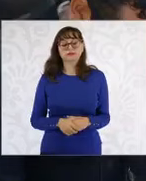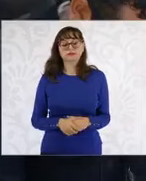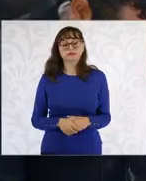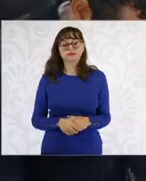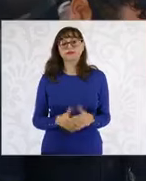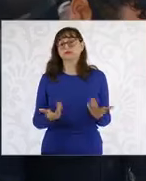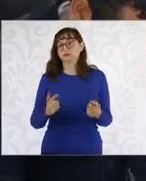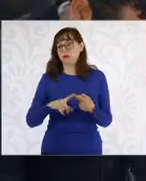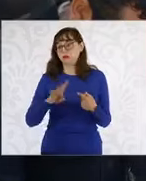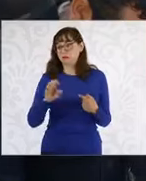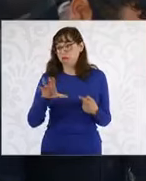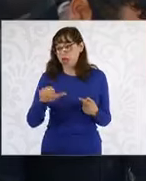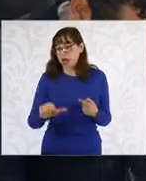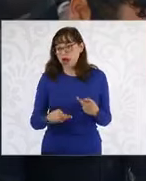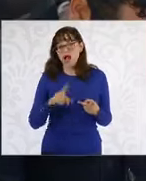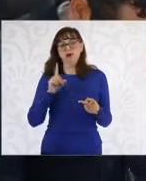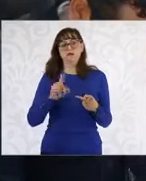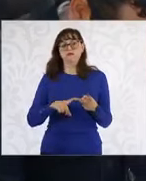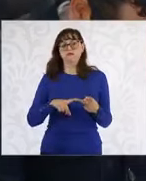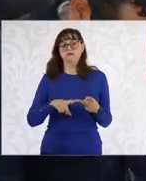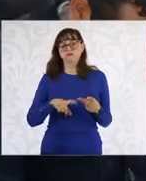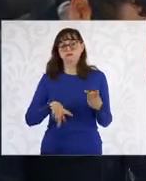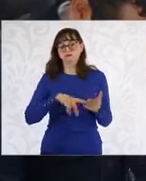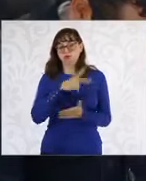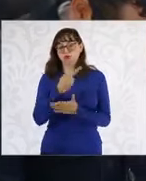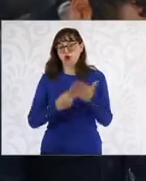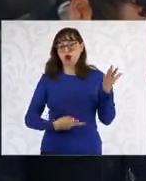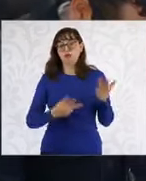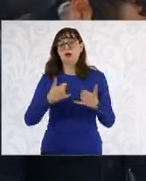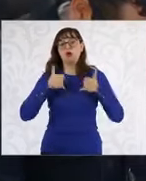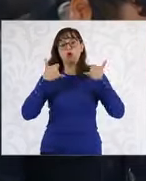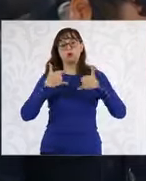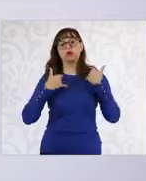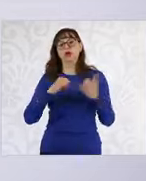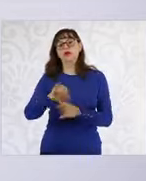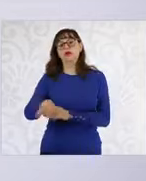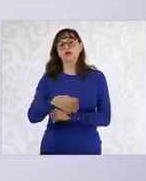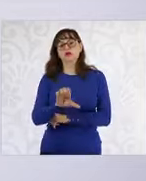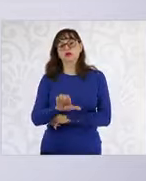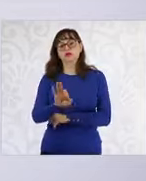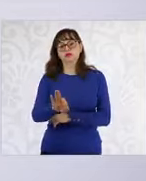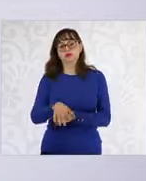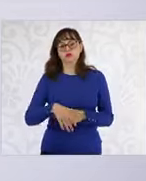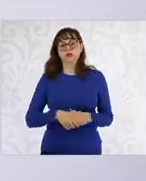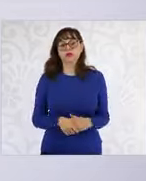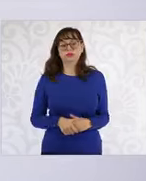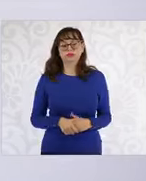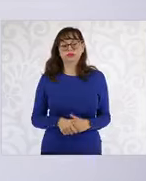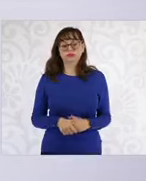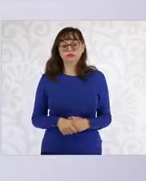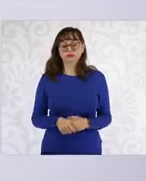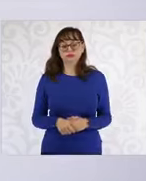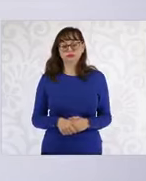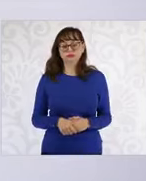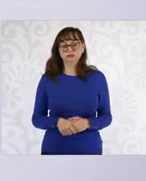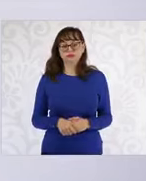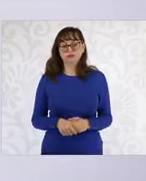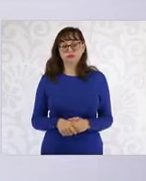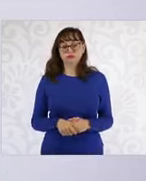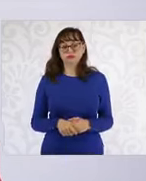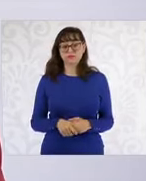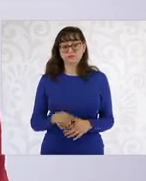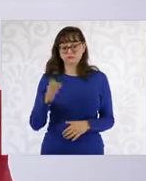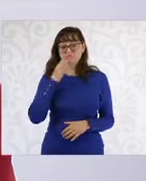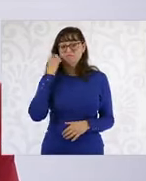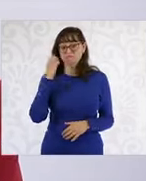como las becas y el reforzamiento al programa de Jóvenes Construyendo el Futuro? Sí, vamos a aumentar el número de